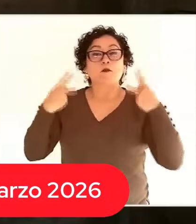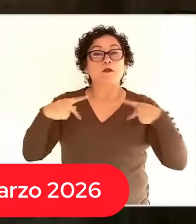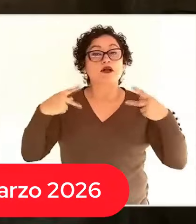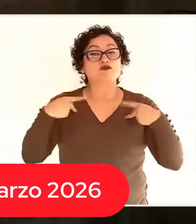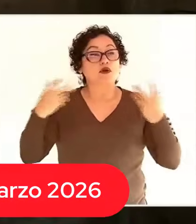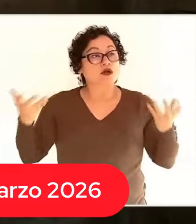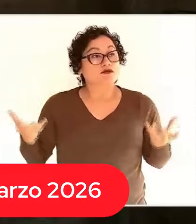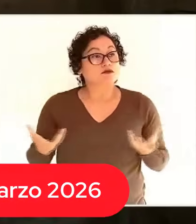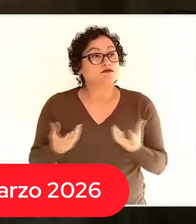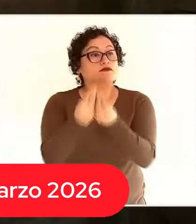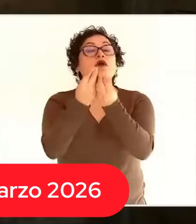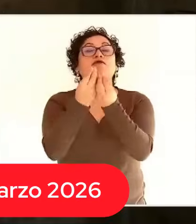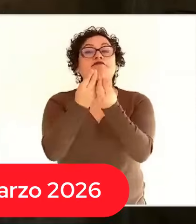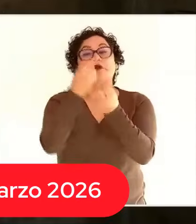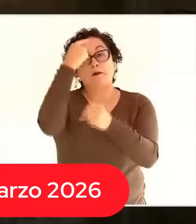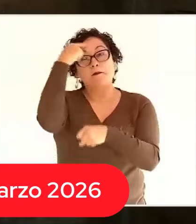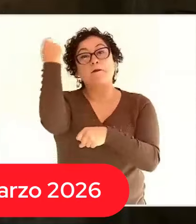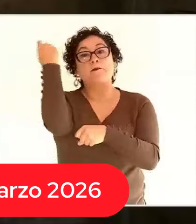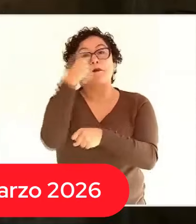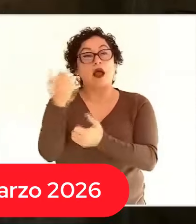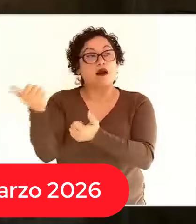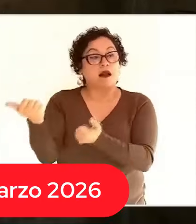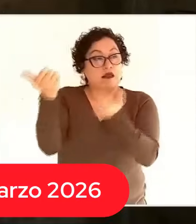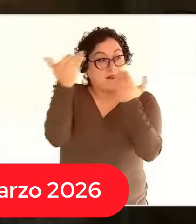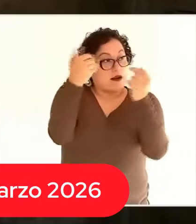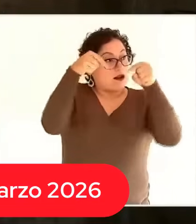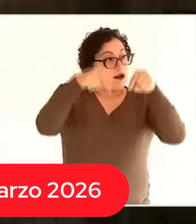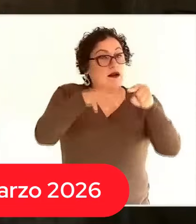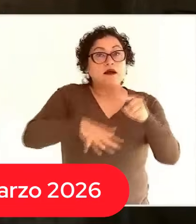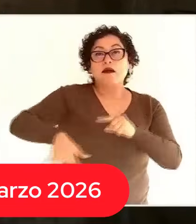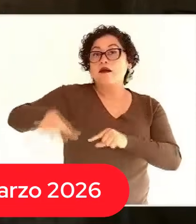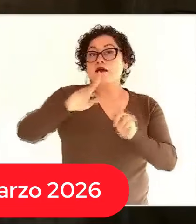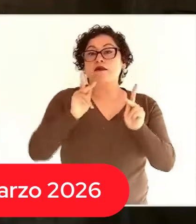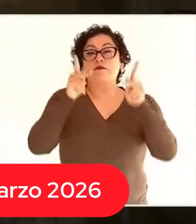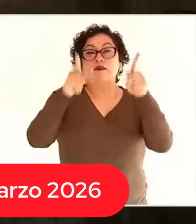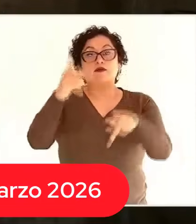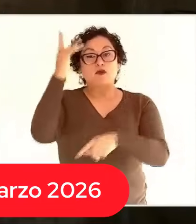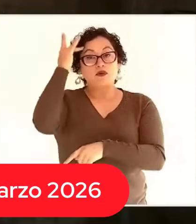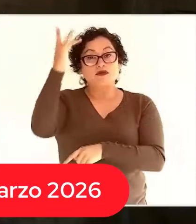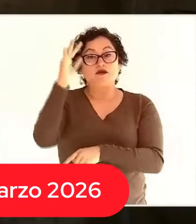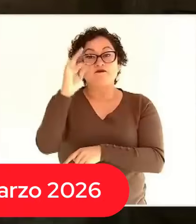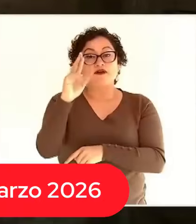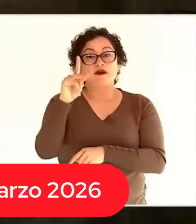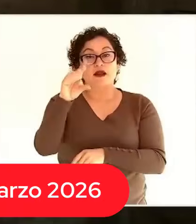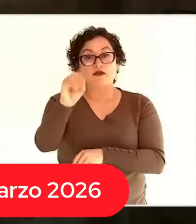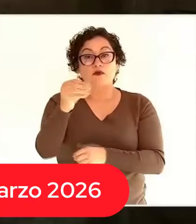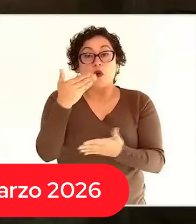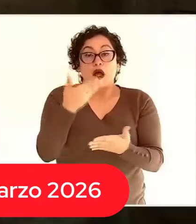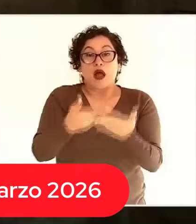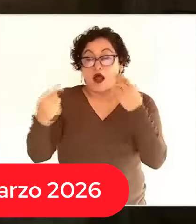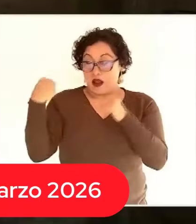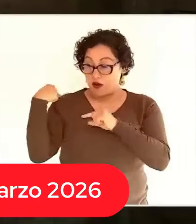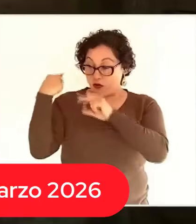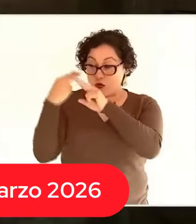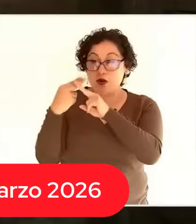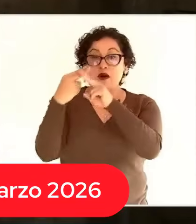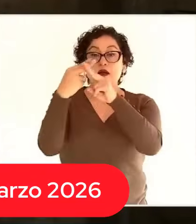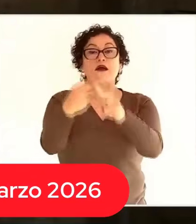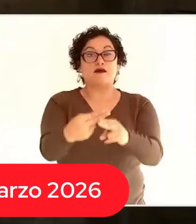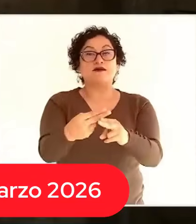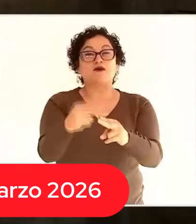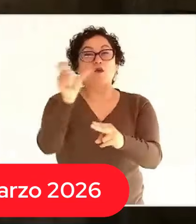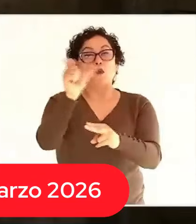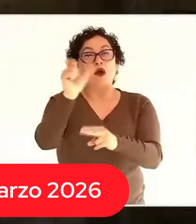descanso final aquí, en el Panteón de San Fernando. En este año del bicentenario del natalicio de Margarita